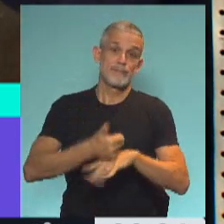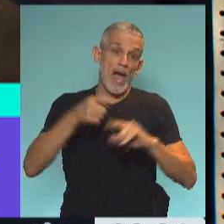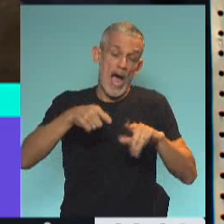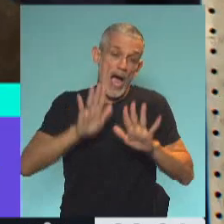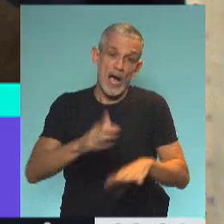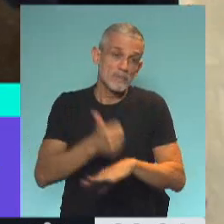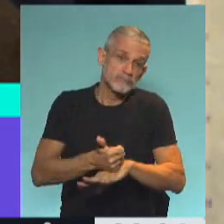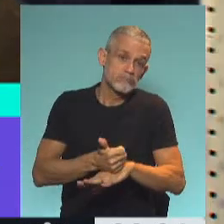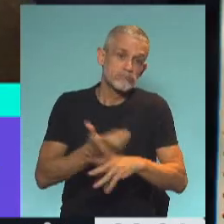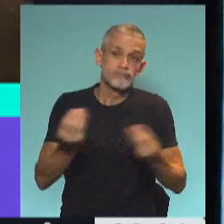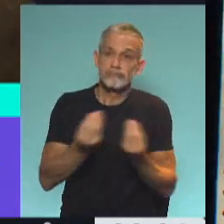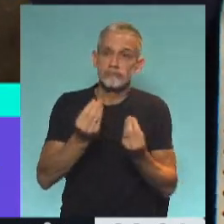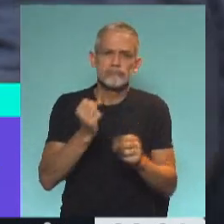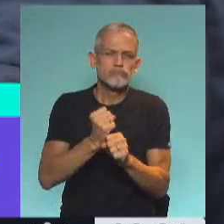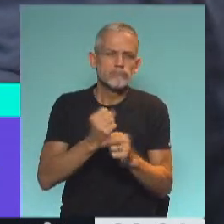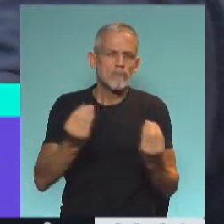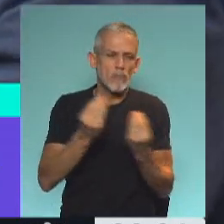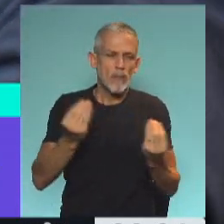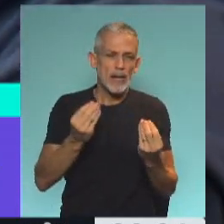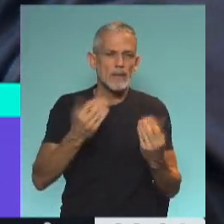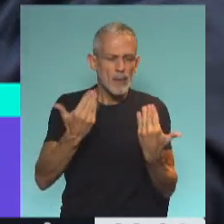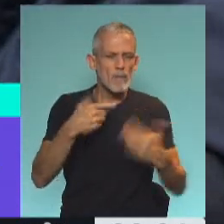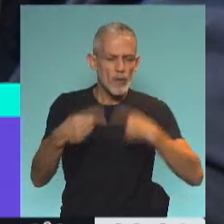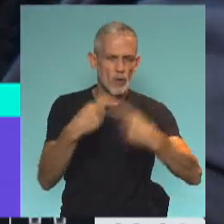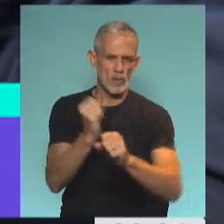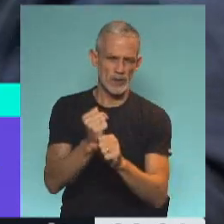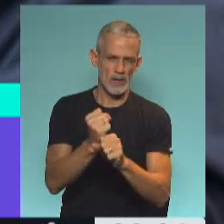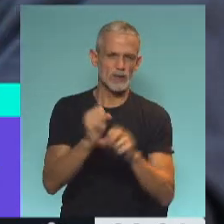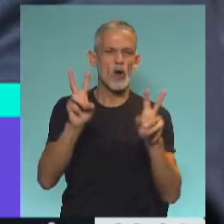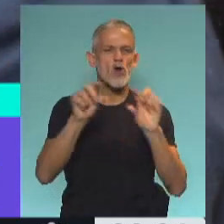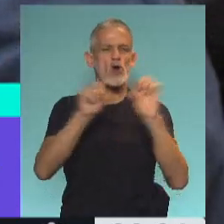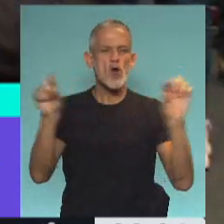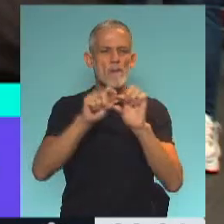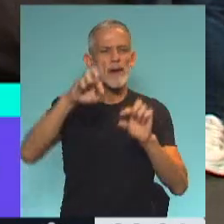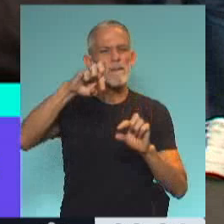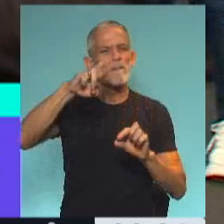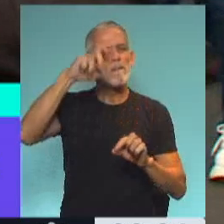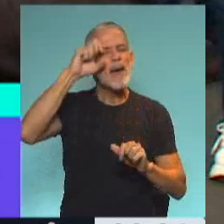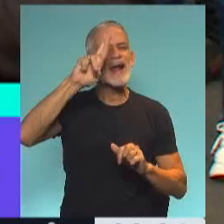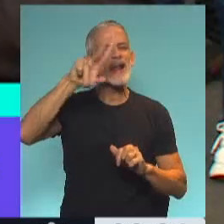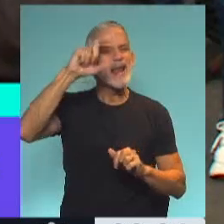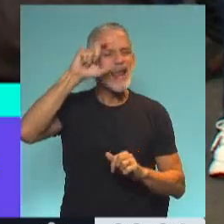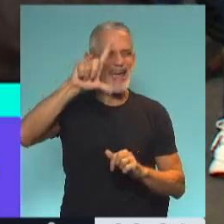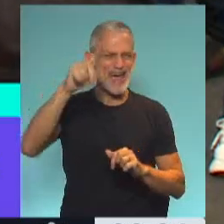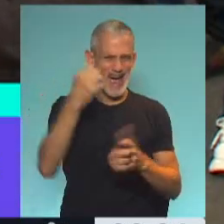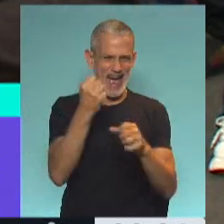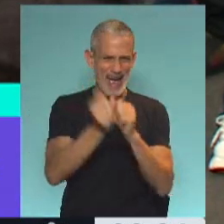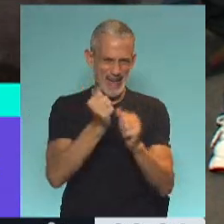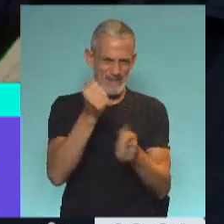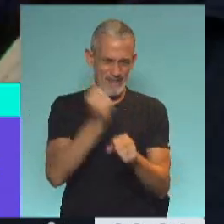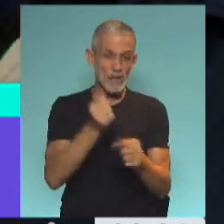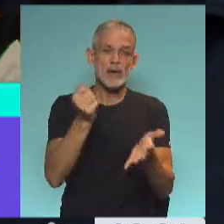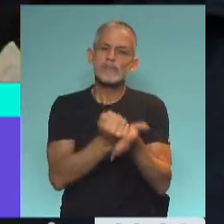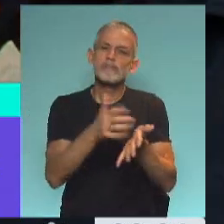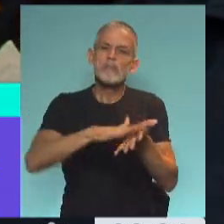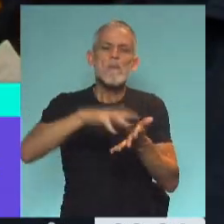o haciendo cosas para poder seguir. Bajo el nombre comercial Perlea, esta fábrica funciona en el barrio porteño de